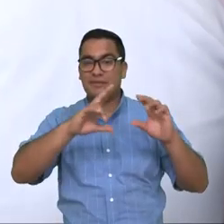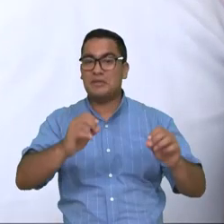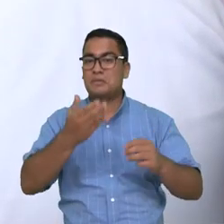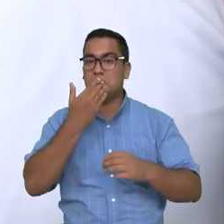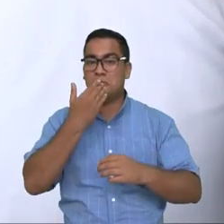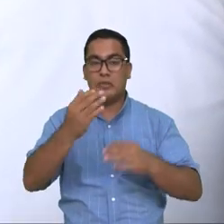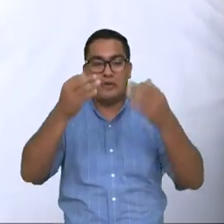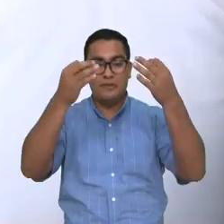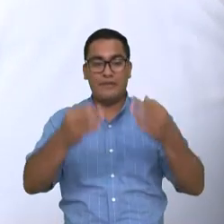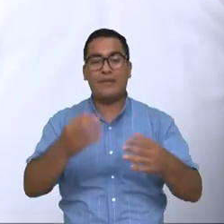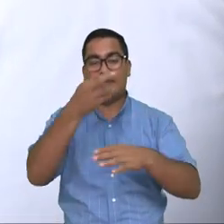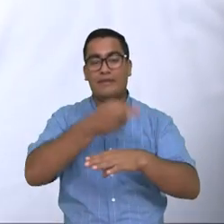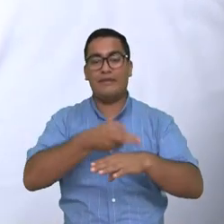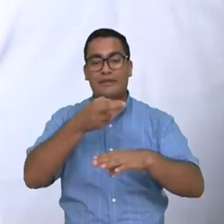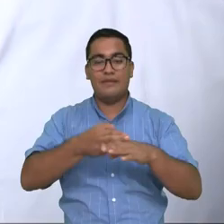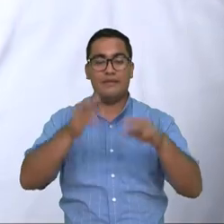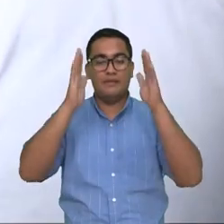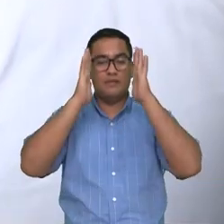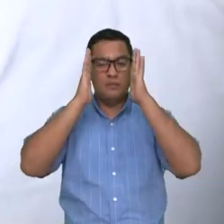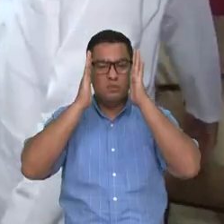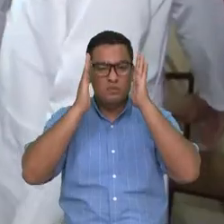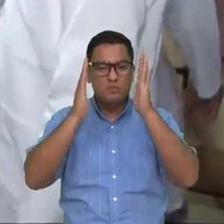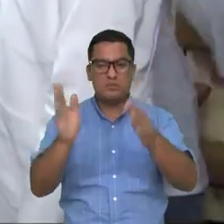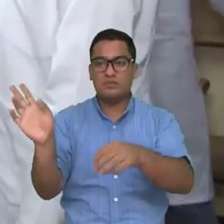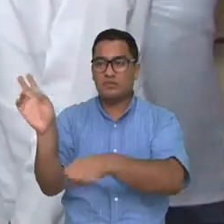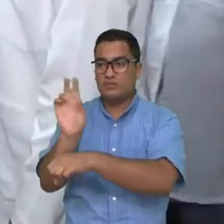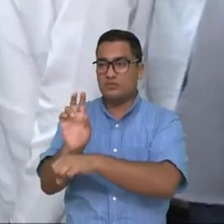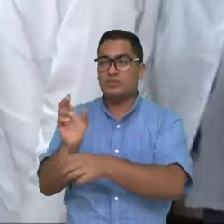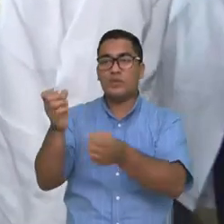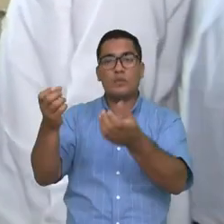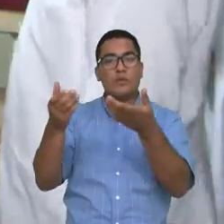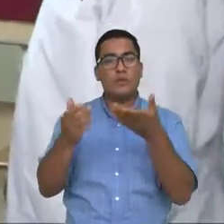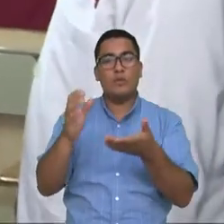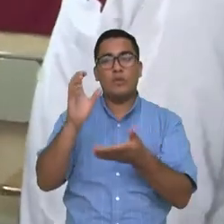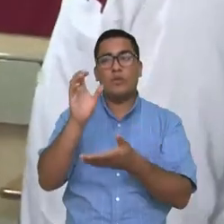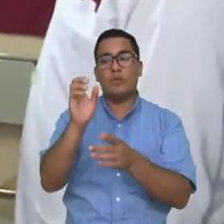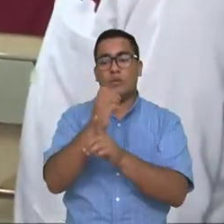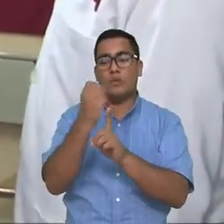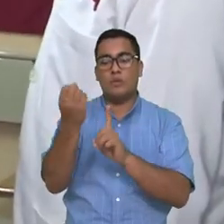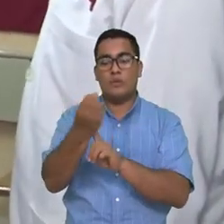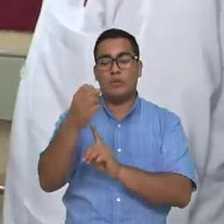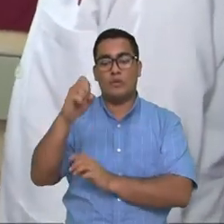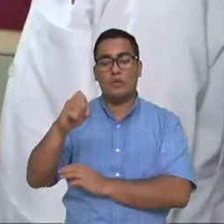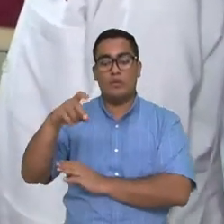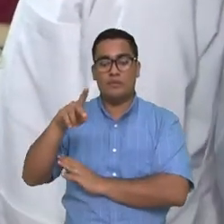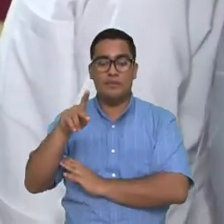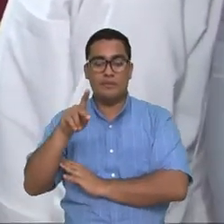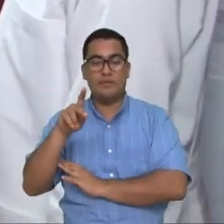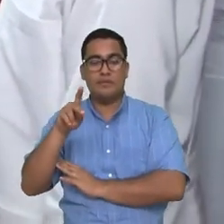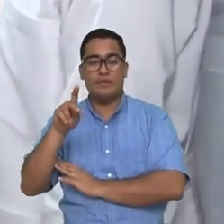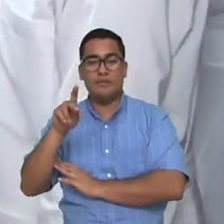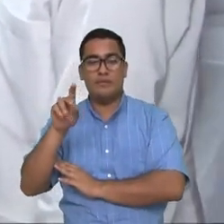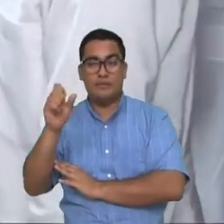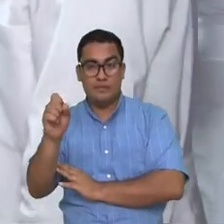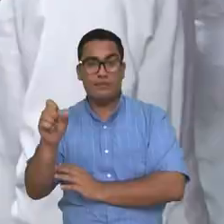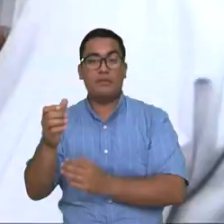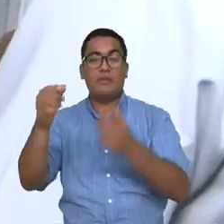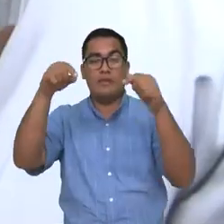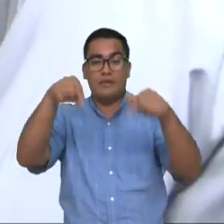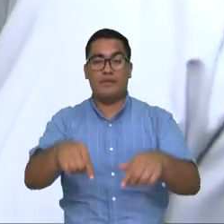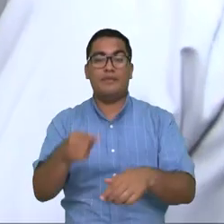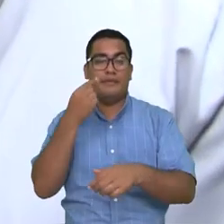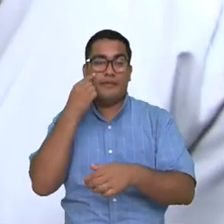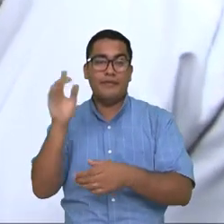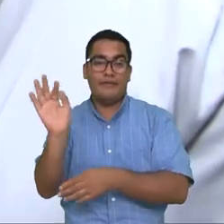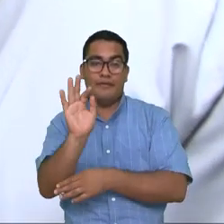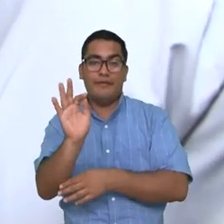los protocolos de atención y vigilancia orientados por la Organización Panamericana de la Salud. Ahora se profundizará en los mecanismos